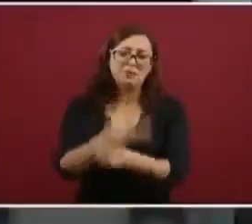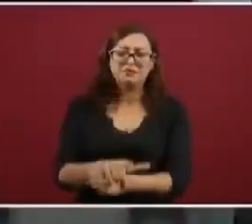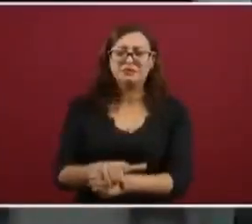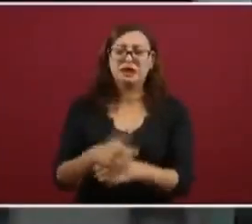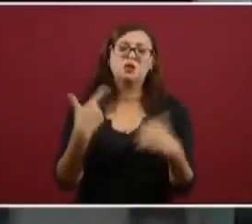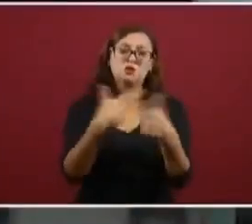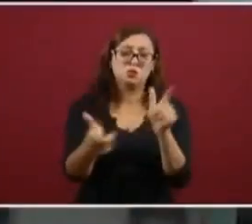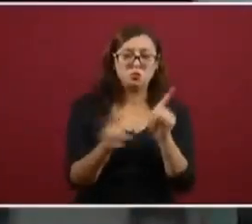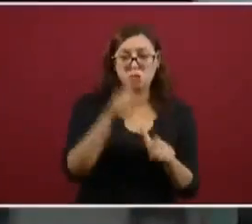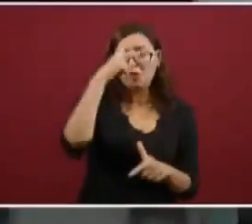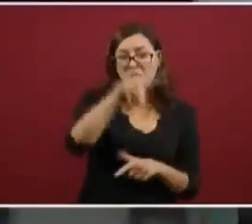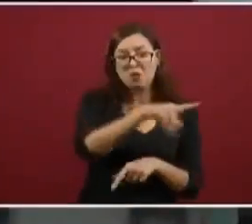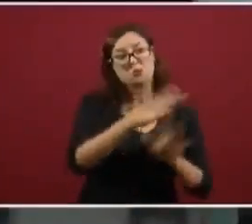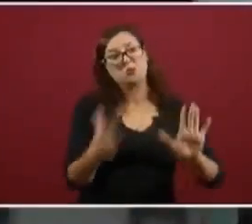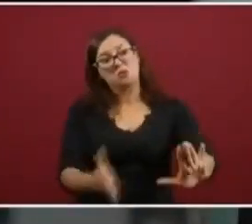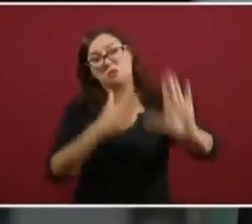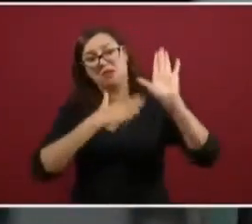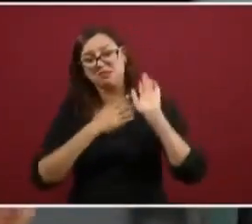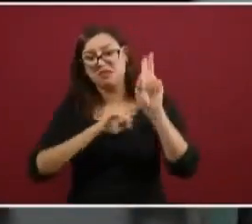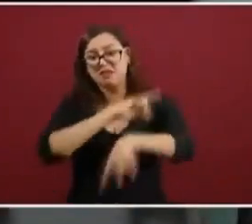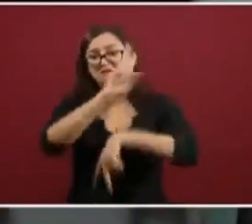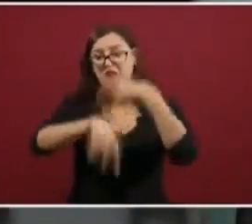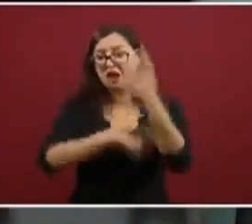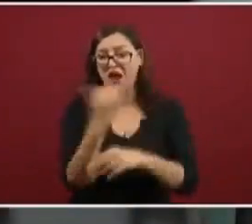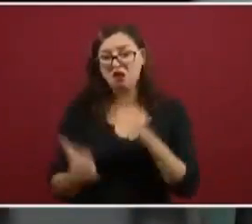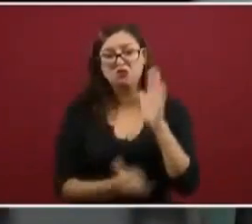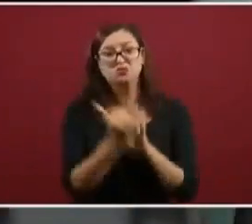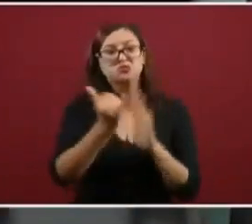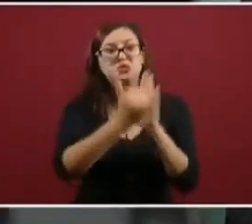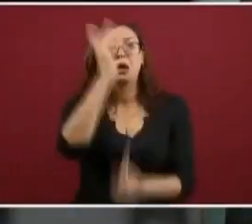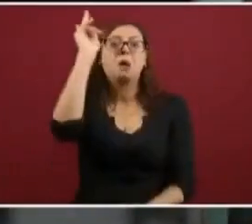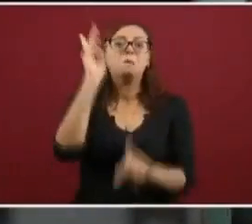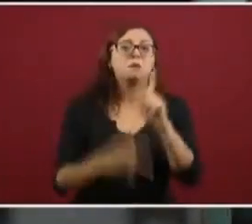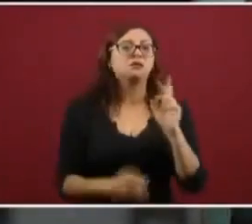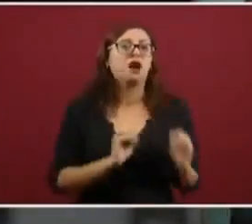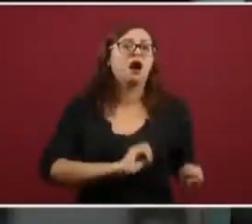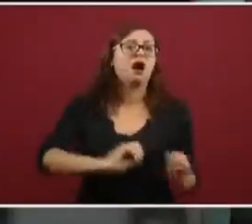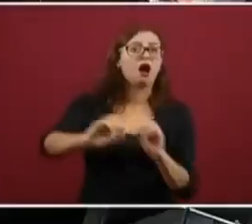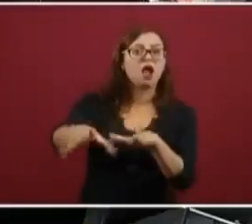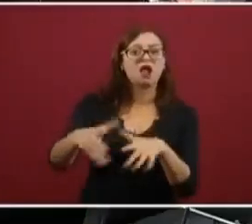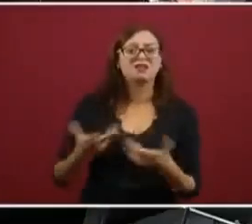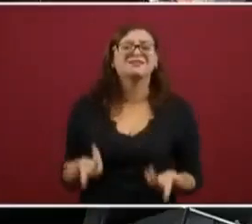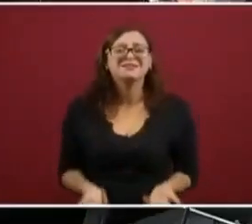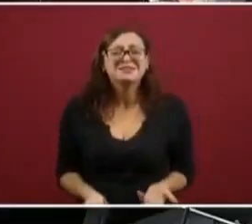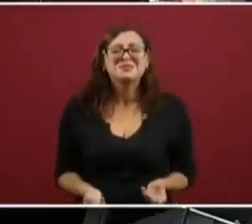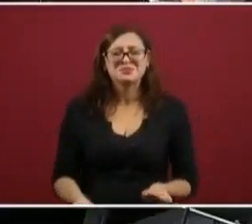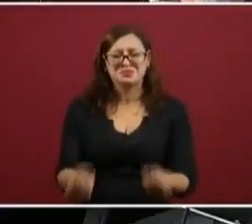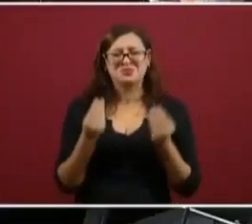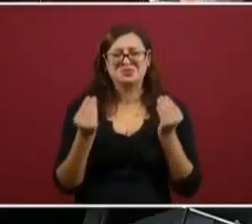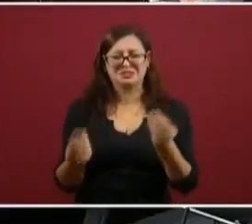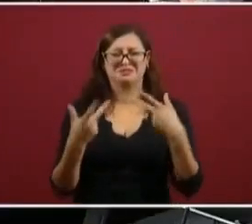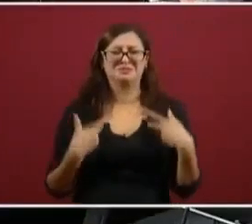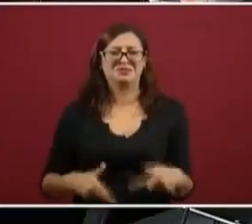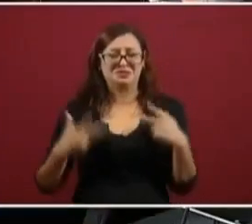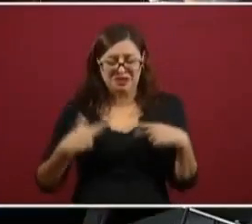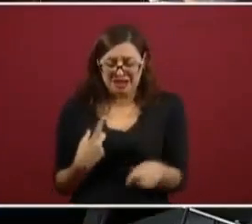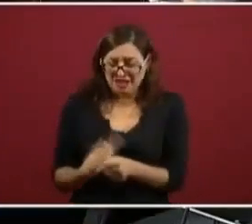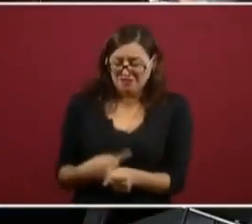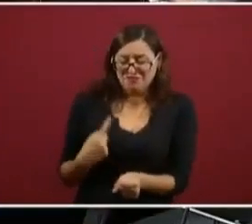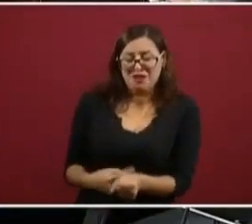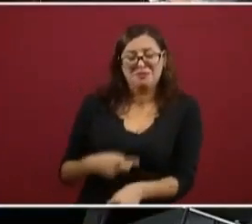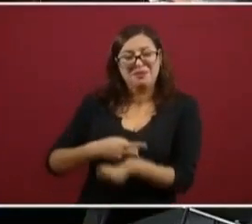México prometió y que pues no más quedó en obra negra ahí en ures entonces hay cientos de personas contaminadas